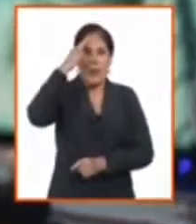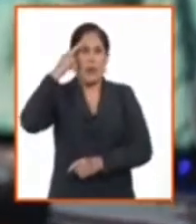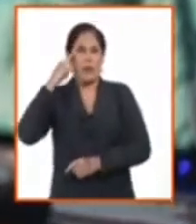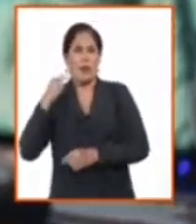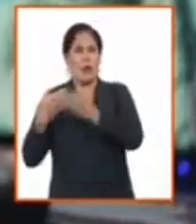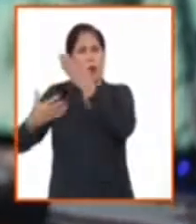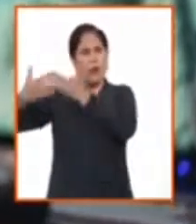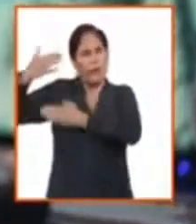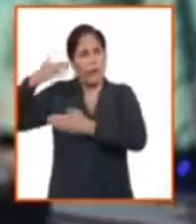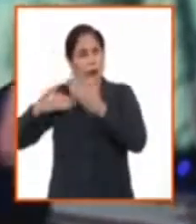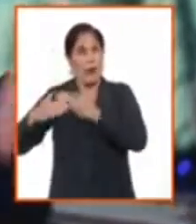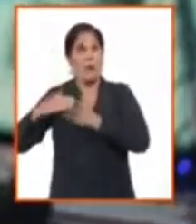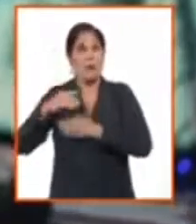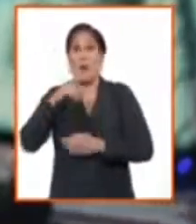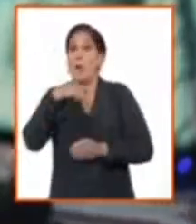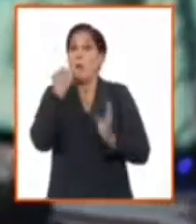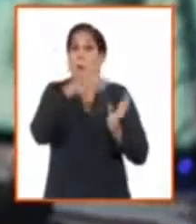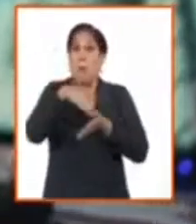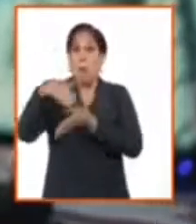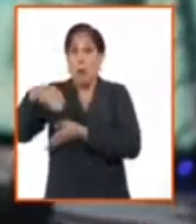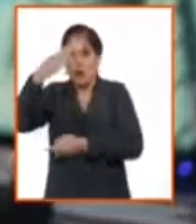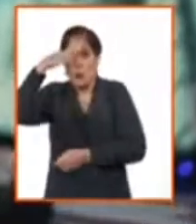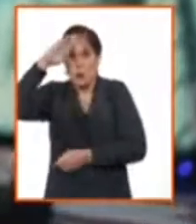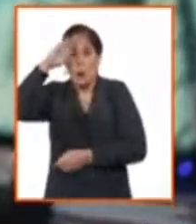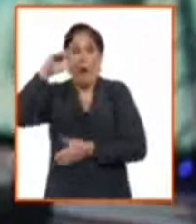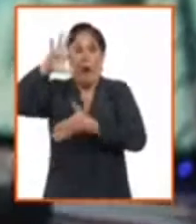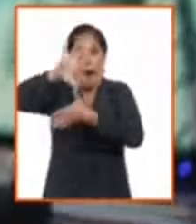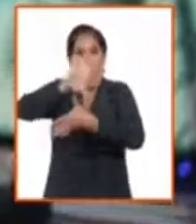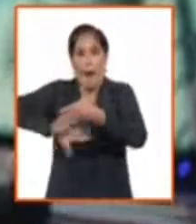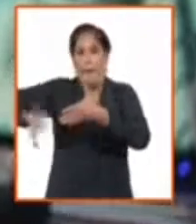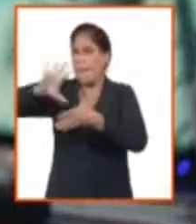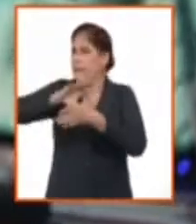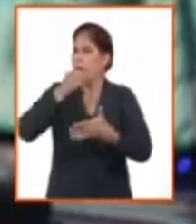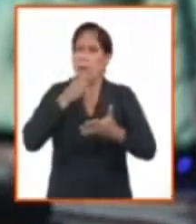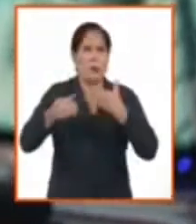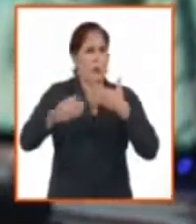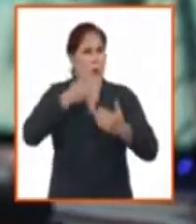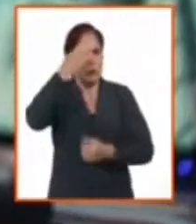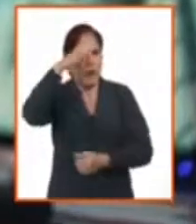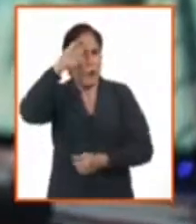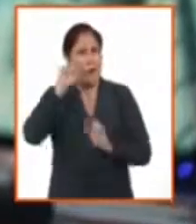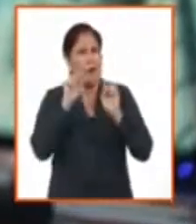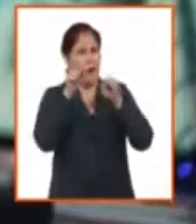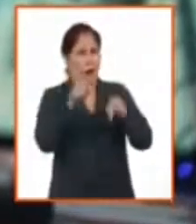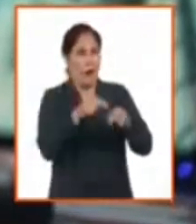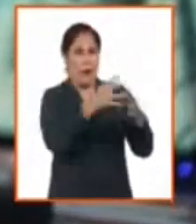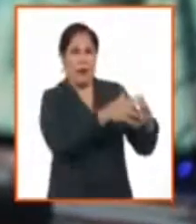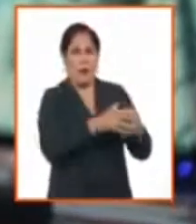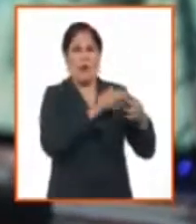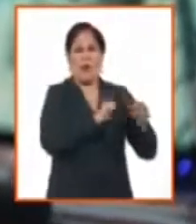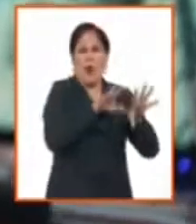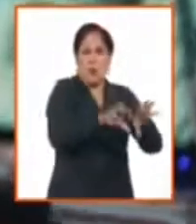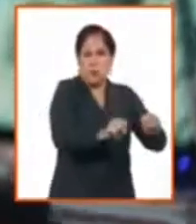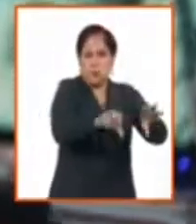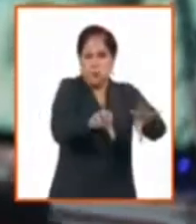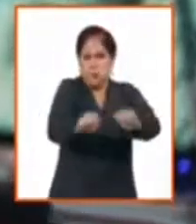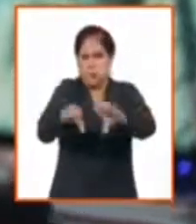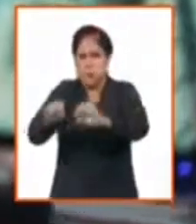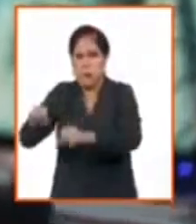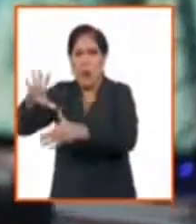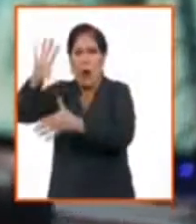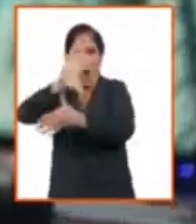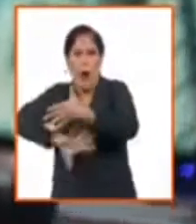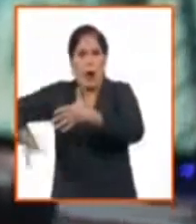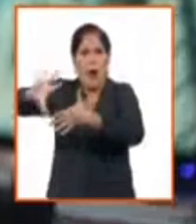la sangre de los mejores hijos de la patria grande es contra el intento recolonizador del vecino poderoso sobre nuestras tierras de américa